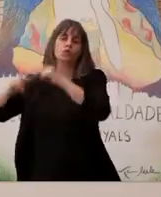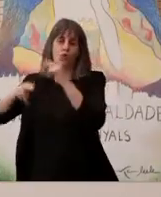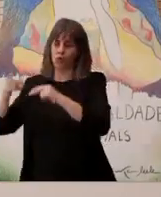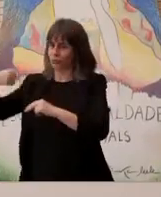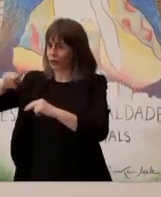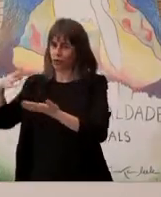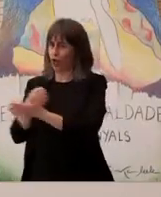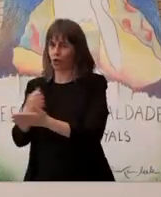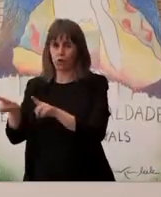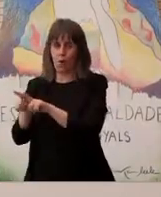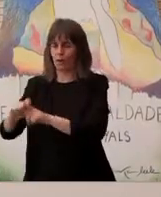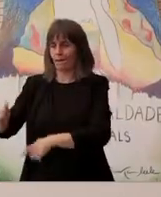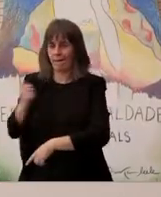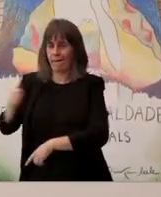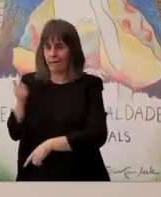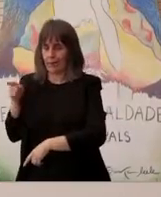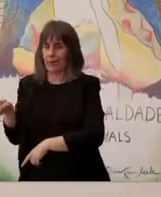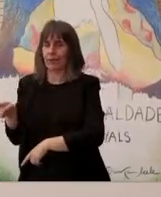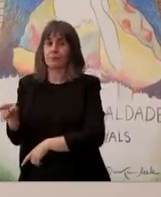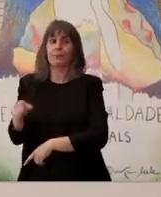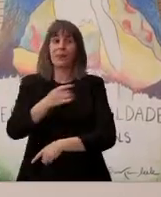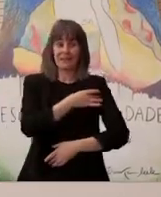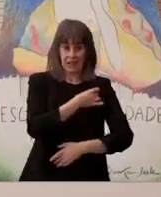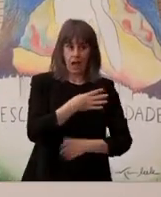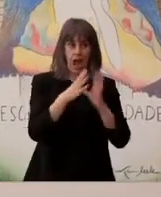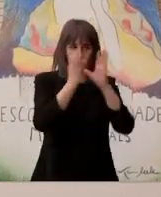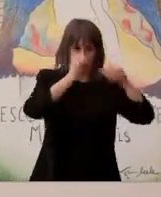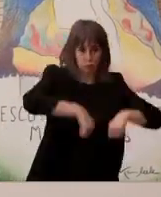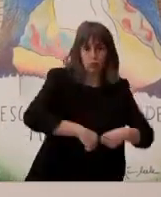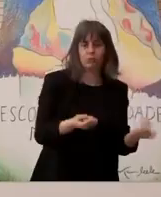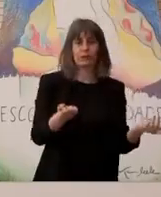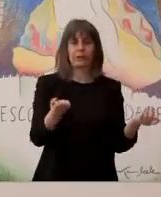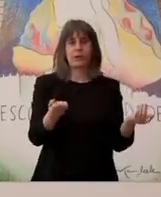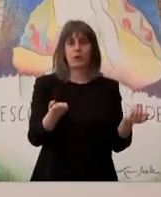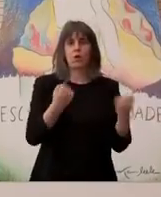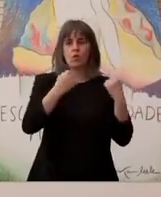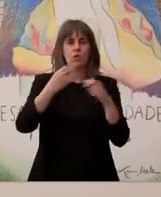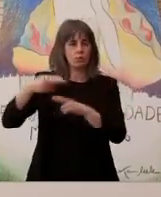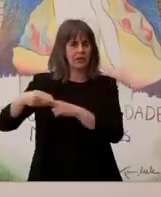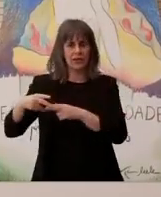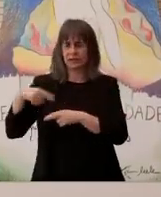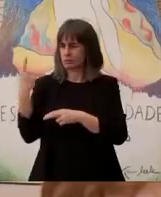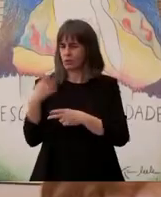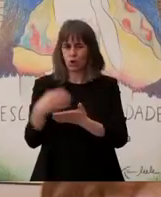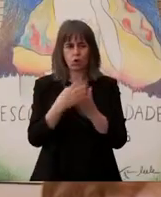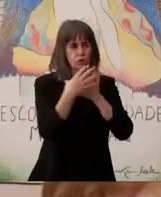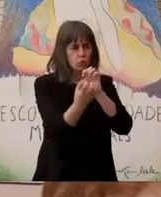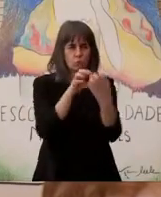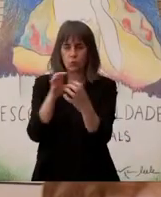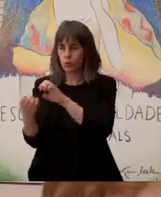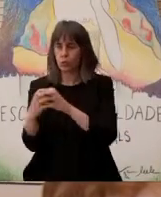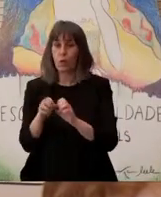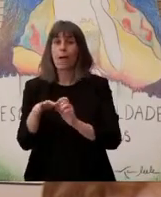o casi todos los que venían con sindicatos con todas las fuerzas políticas y con todo